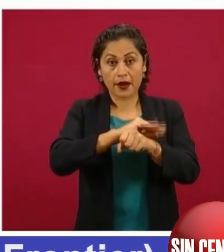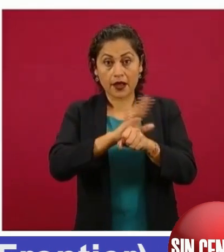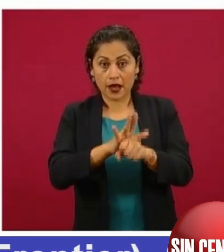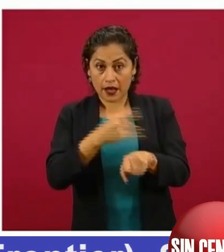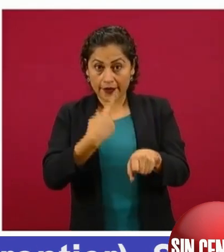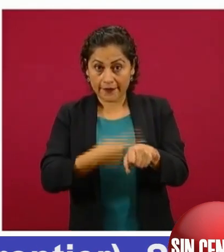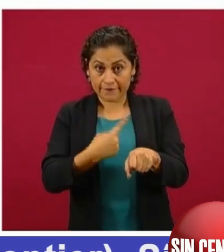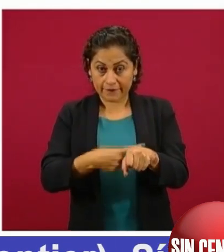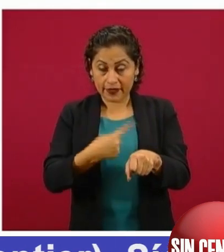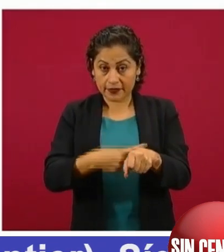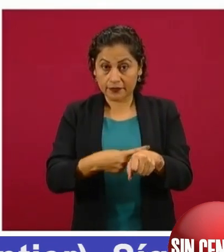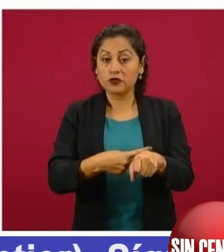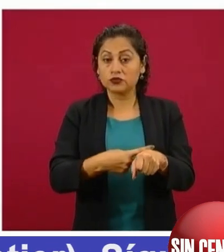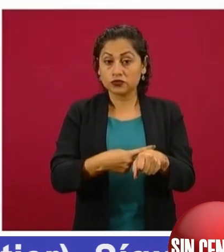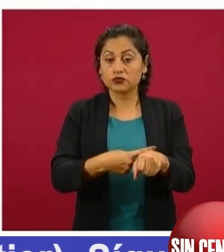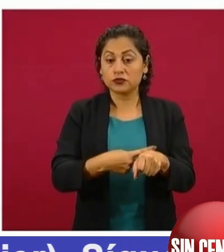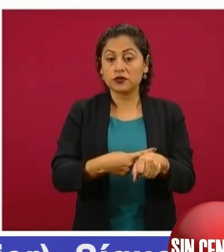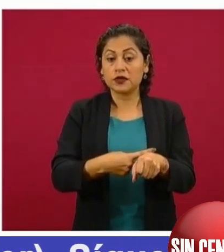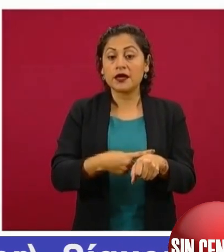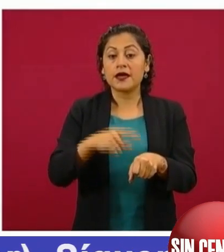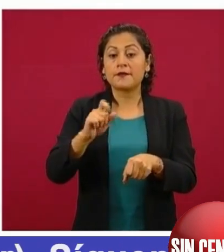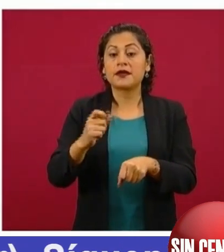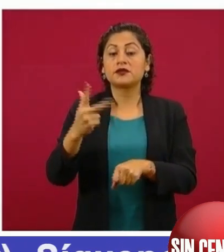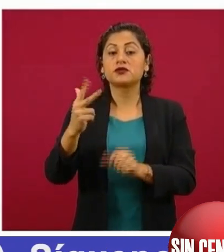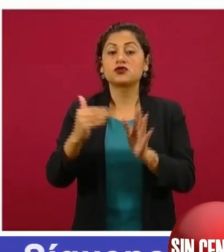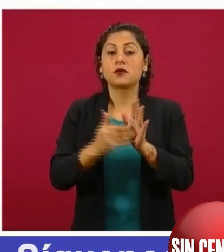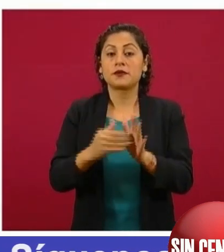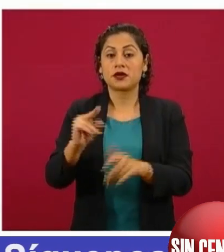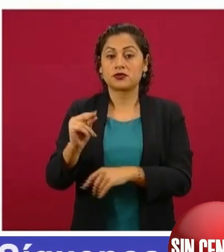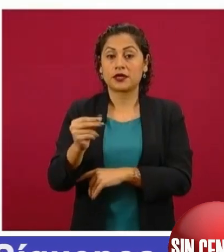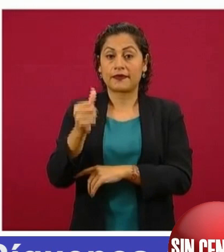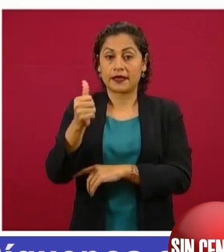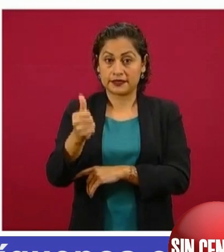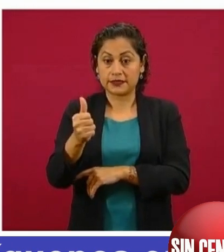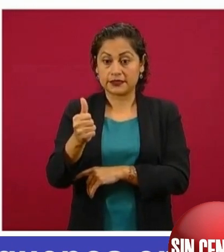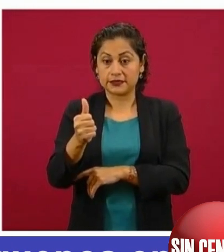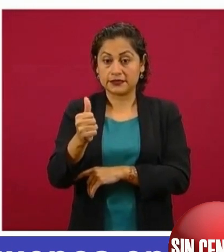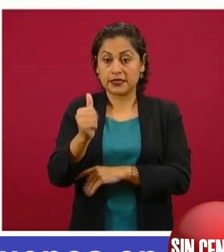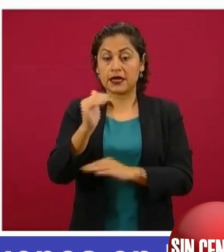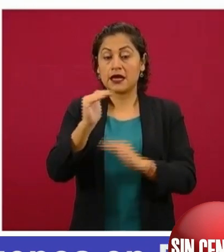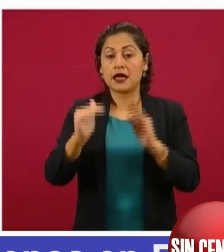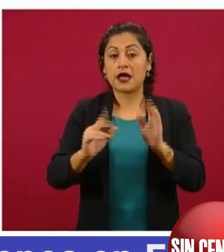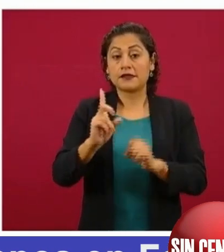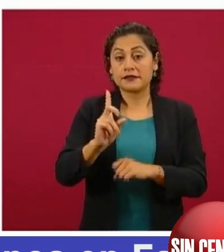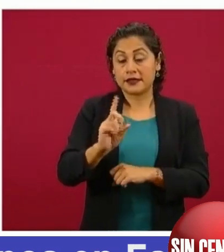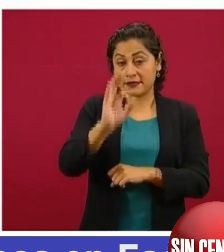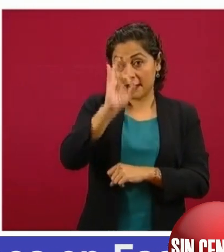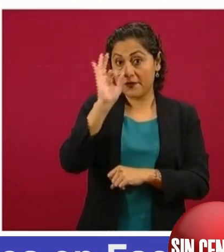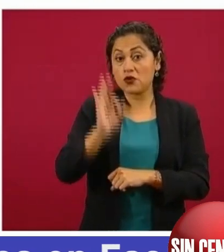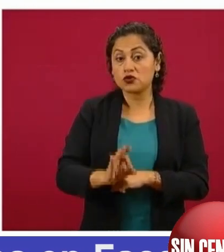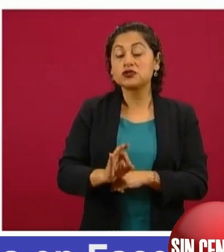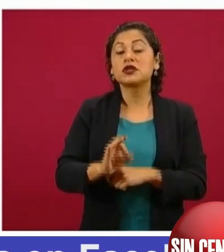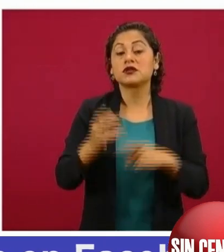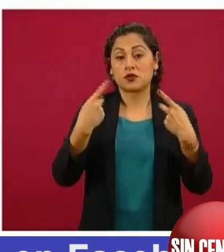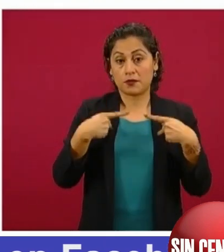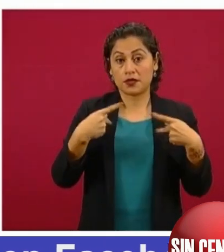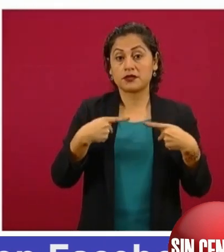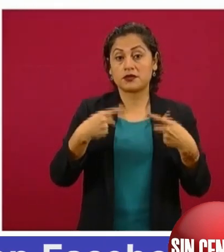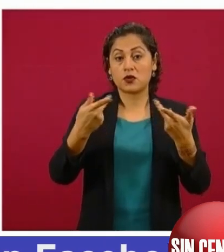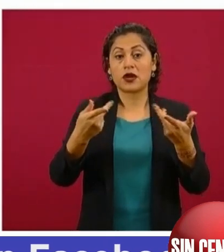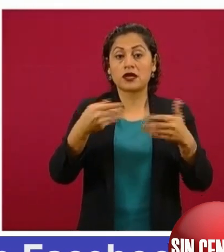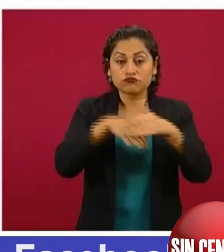son 28.086, están en este momento ocupadas por un paciente que tiene infección respiratoria aguda